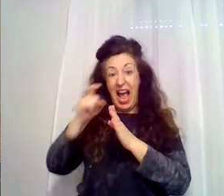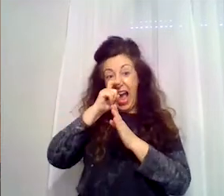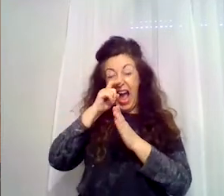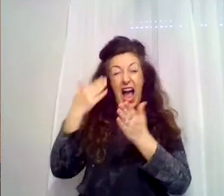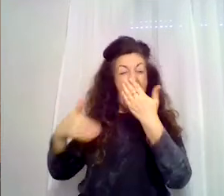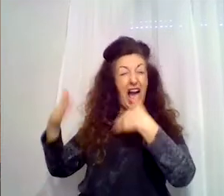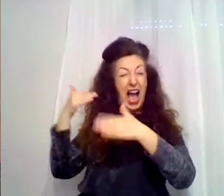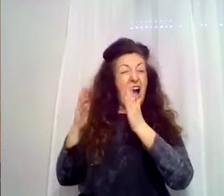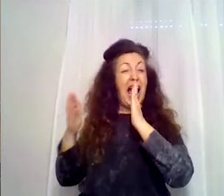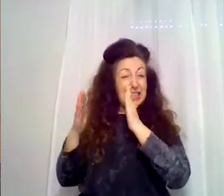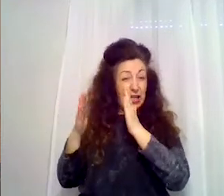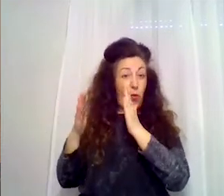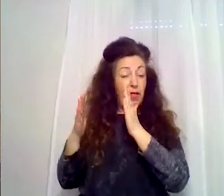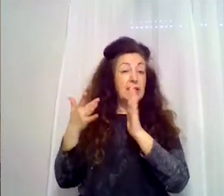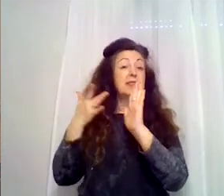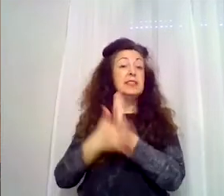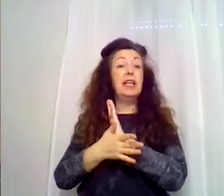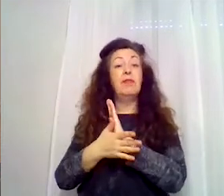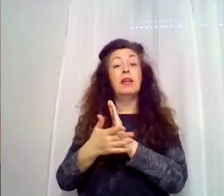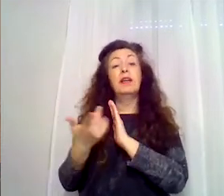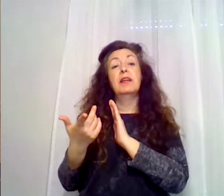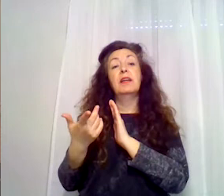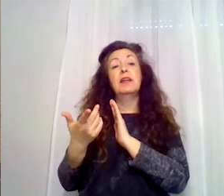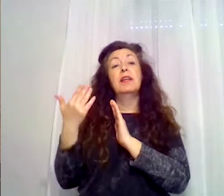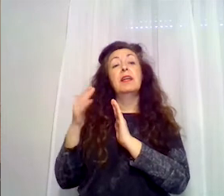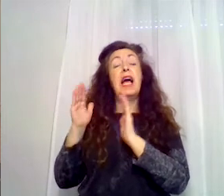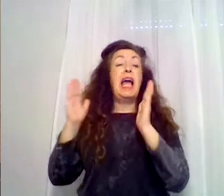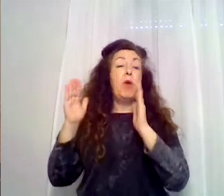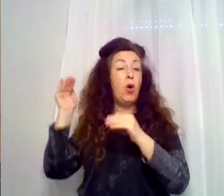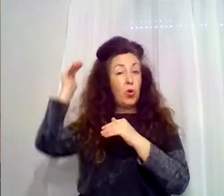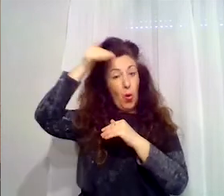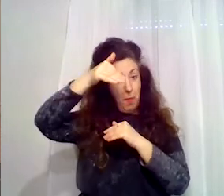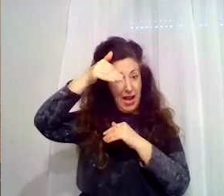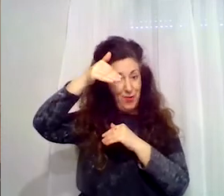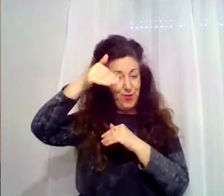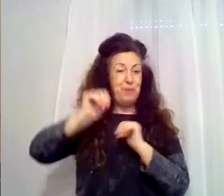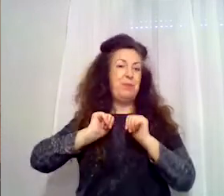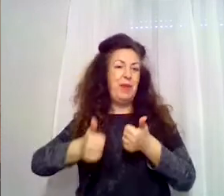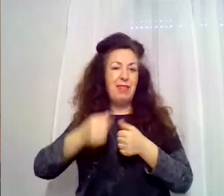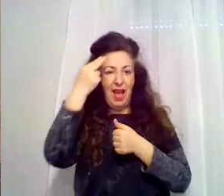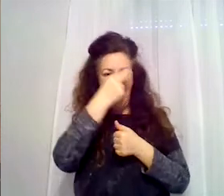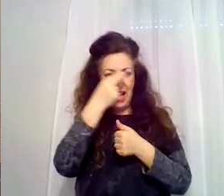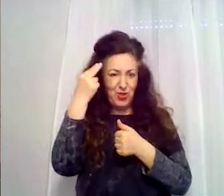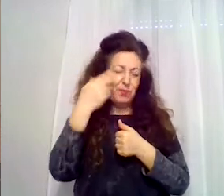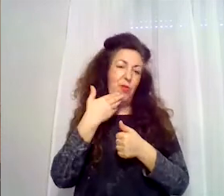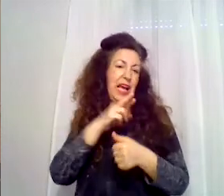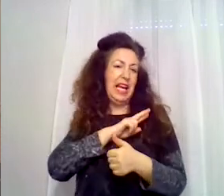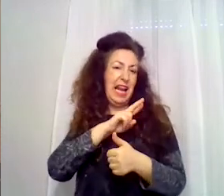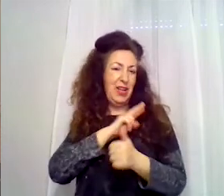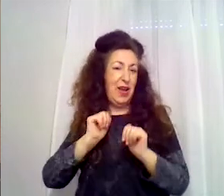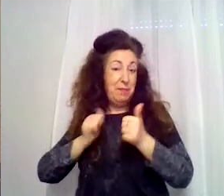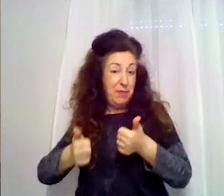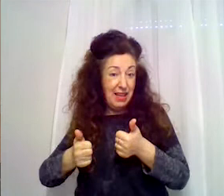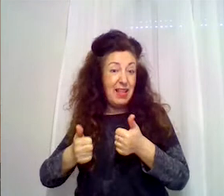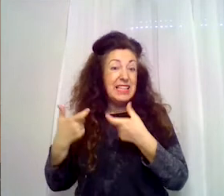se reunían personas librepensadores, lo que hoy llamaríamos librepensadores, quizá ateos,